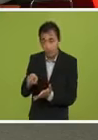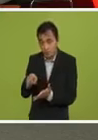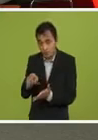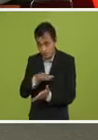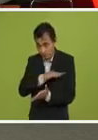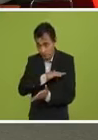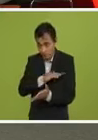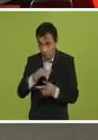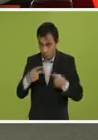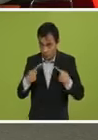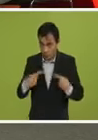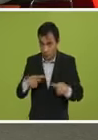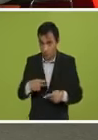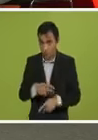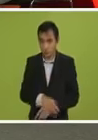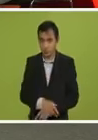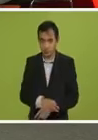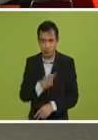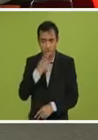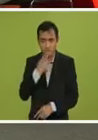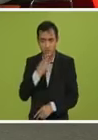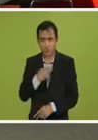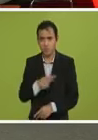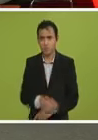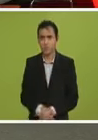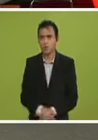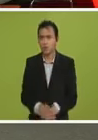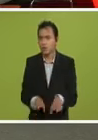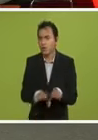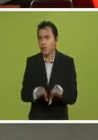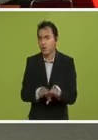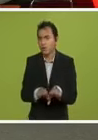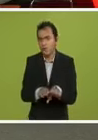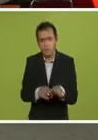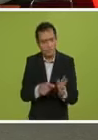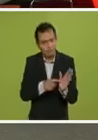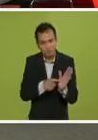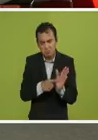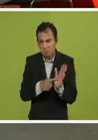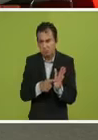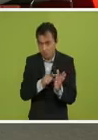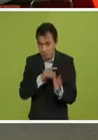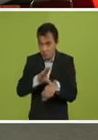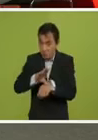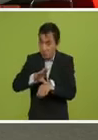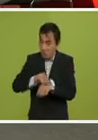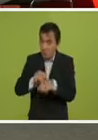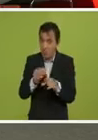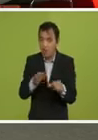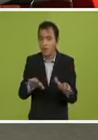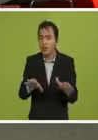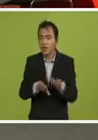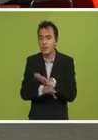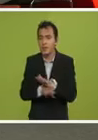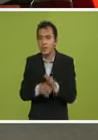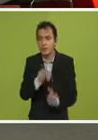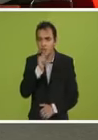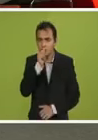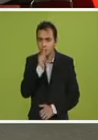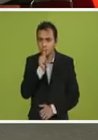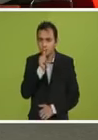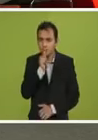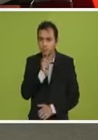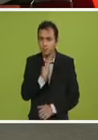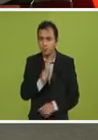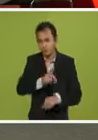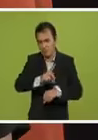cualquier aparato de internet que tengamos en la casa con cualquier compañía te permite que tú cambies la contraseña de acceso. Entonces, por ejemplo, diario